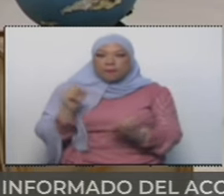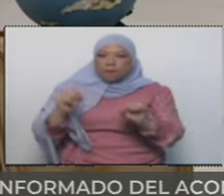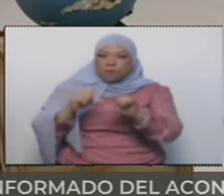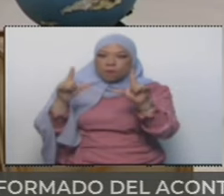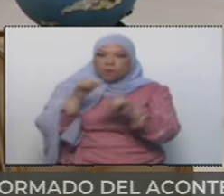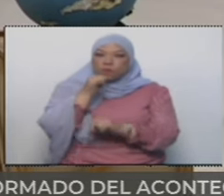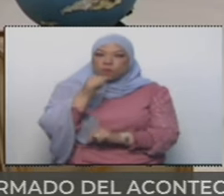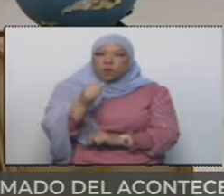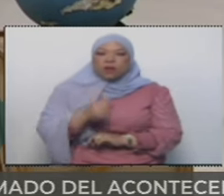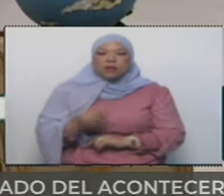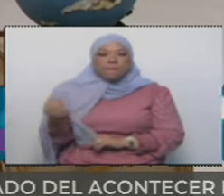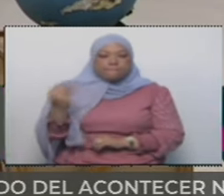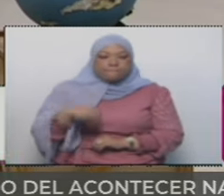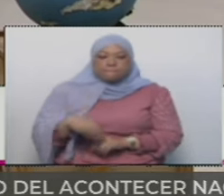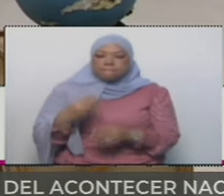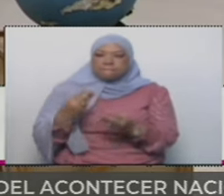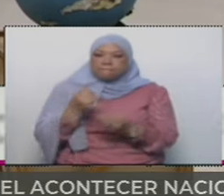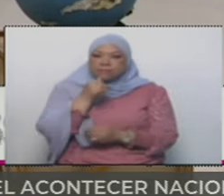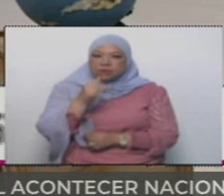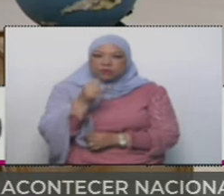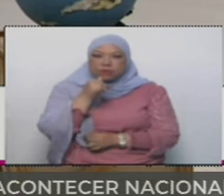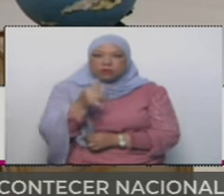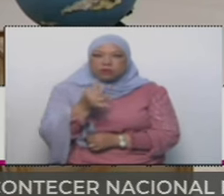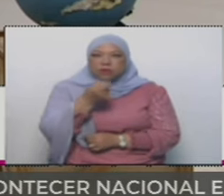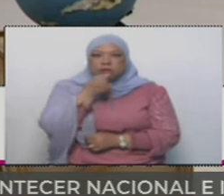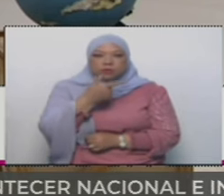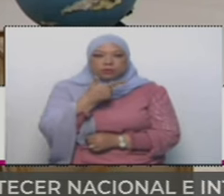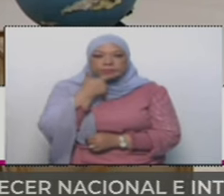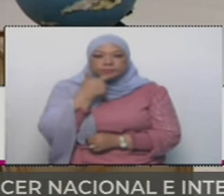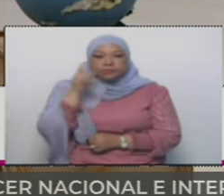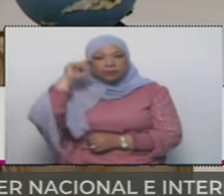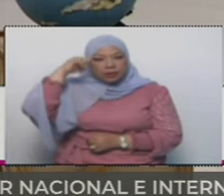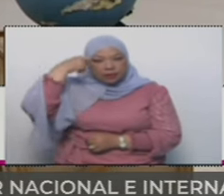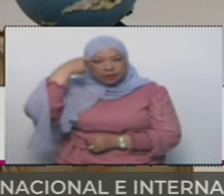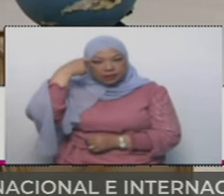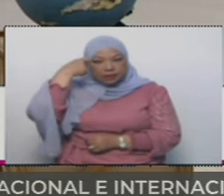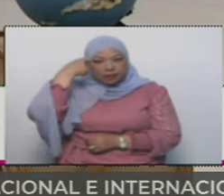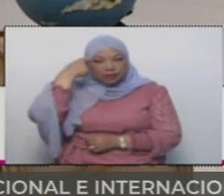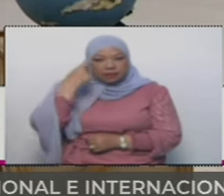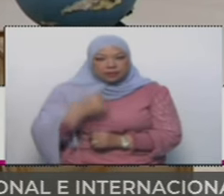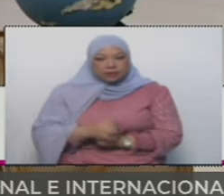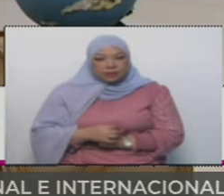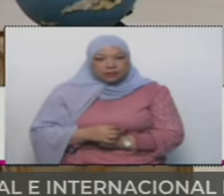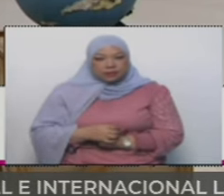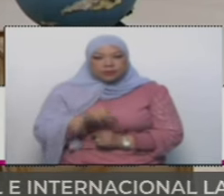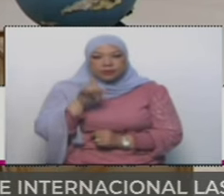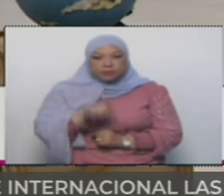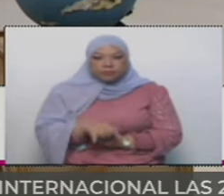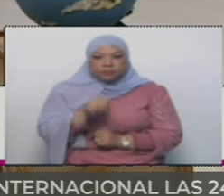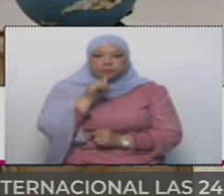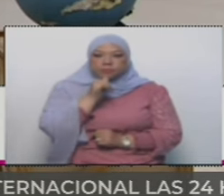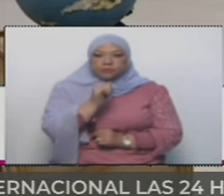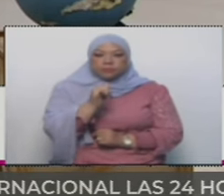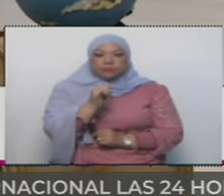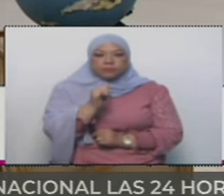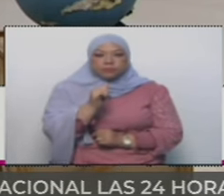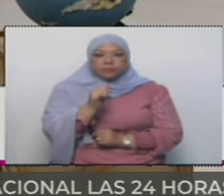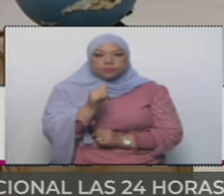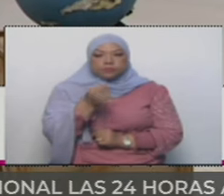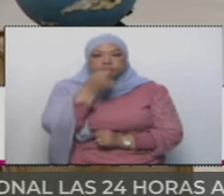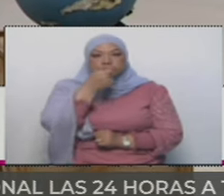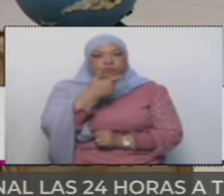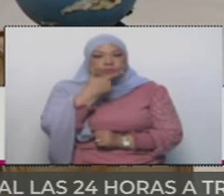impresionante por su belleza, sus recuerdos y además lo